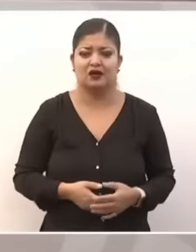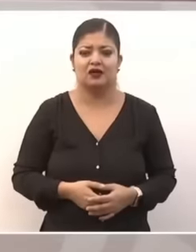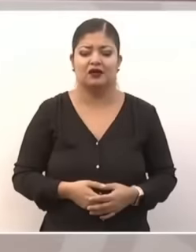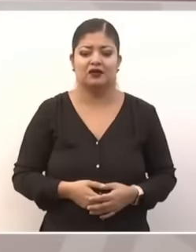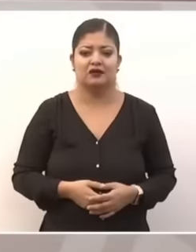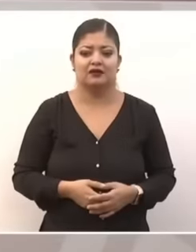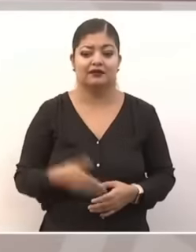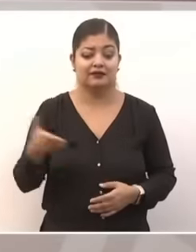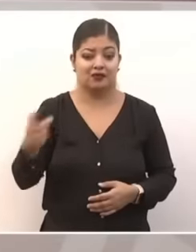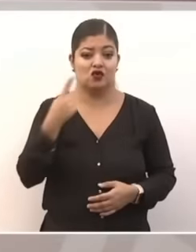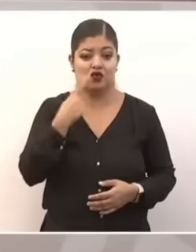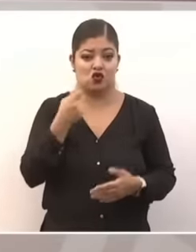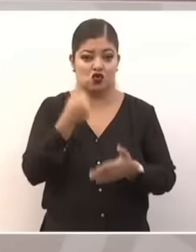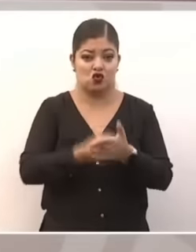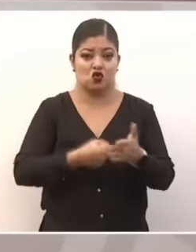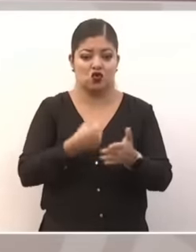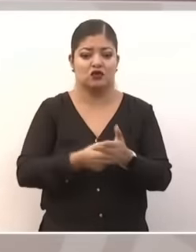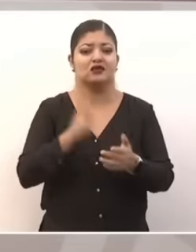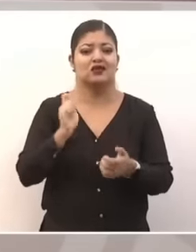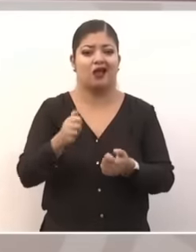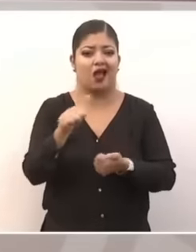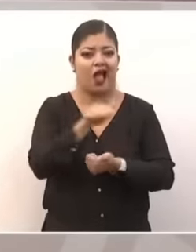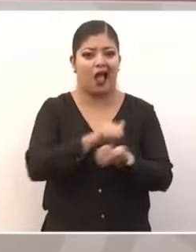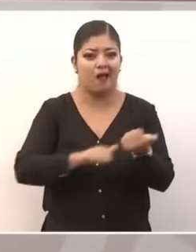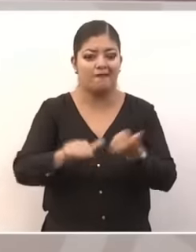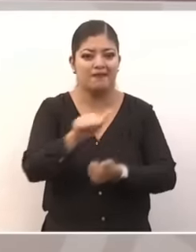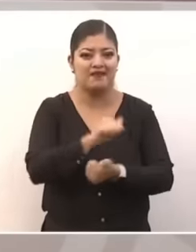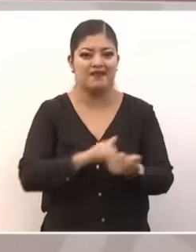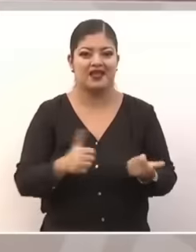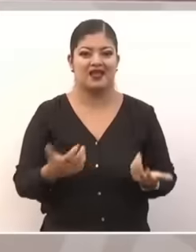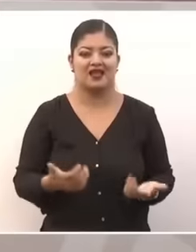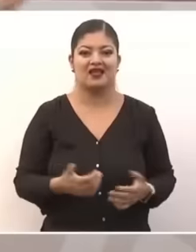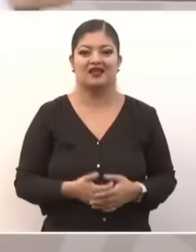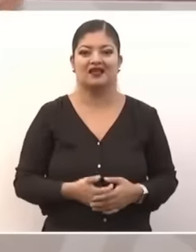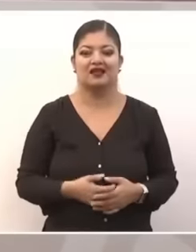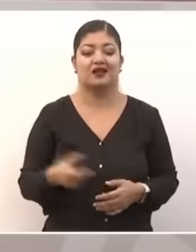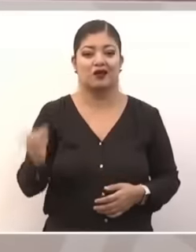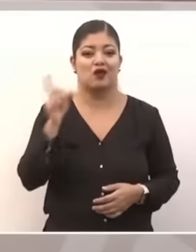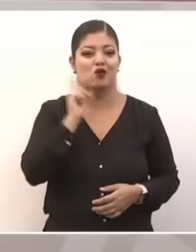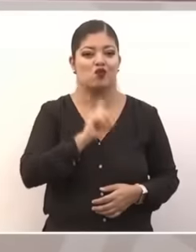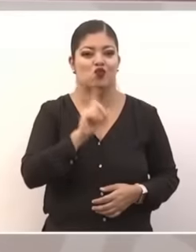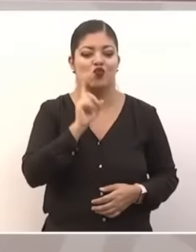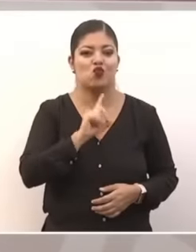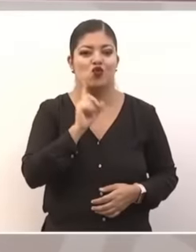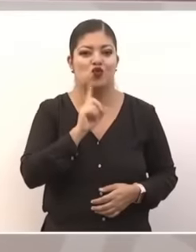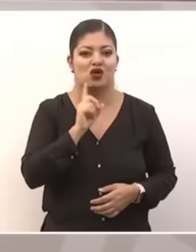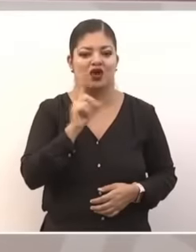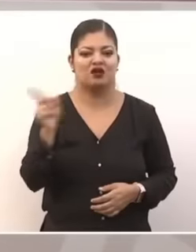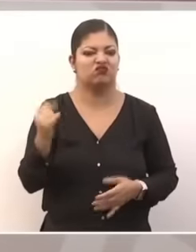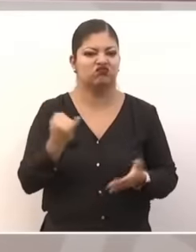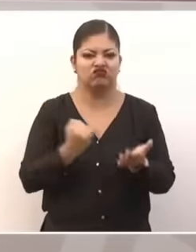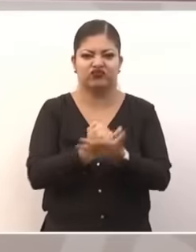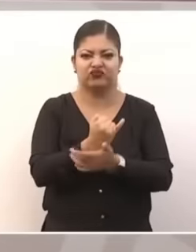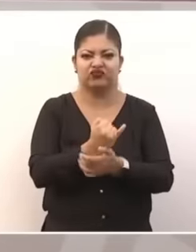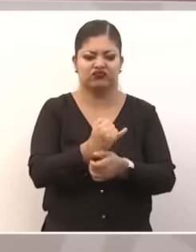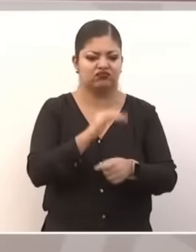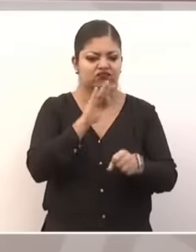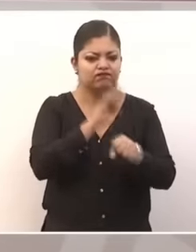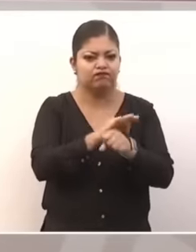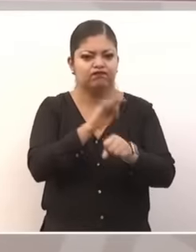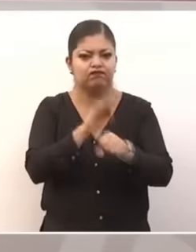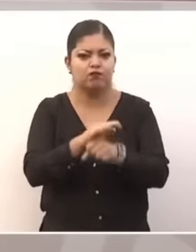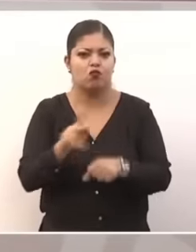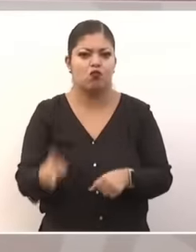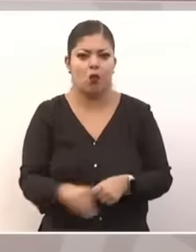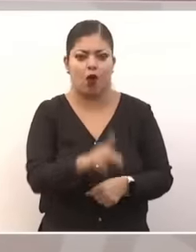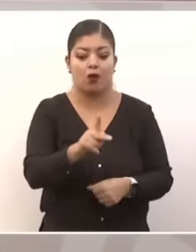una luchadora por el medio ambiente, una mujer que decidió defender a los pueblos y que